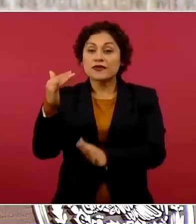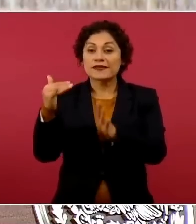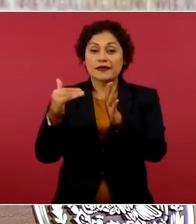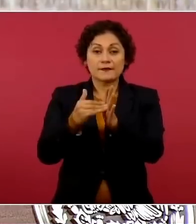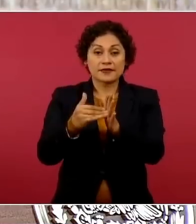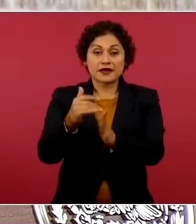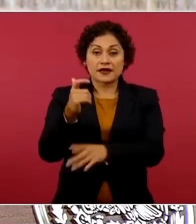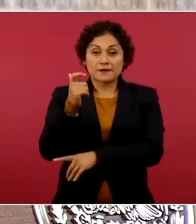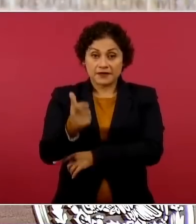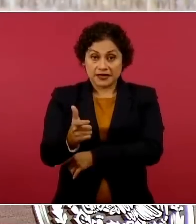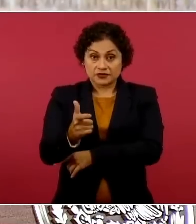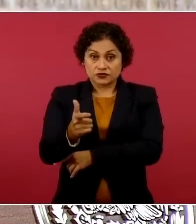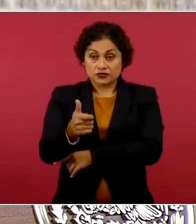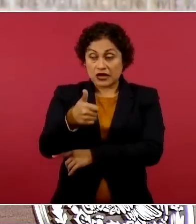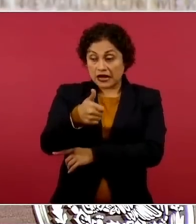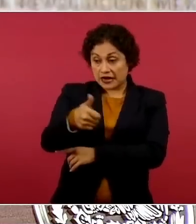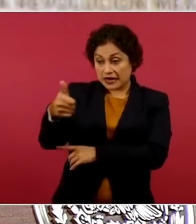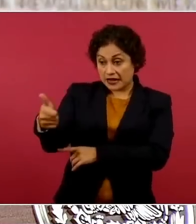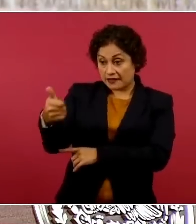200,000 por escritor.